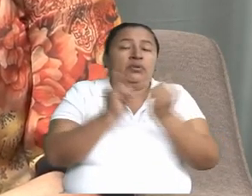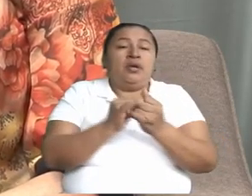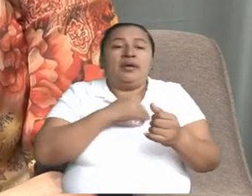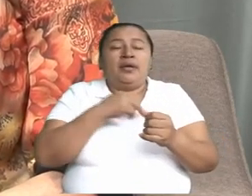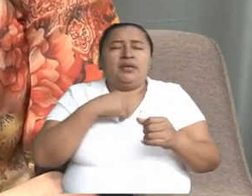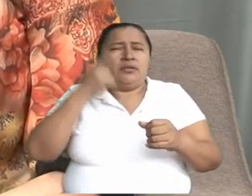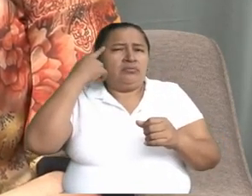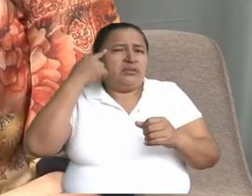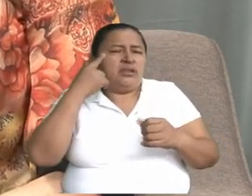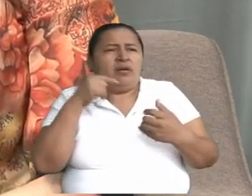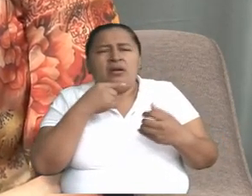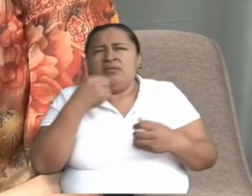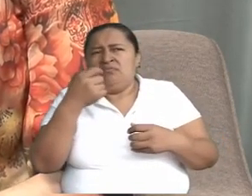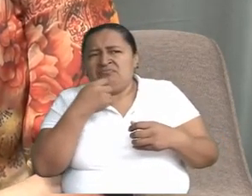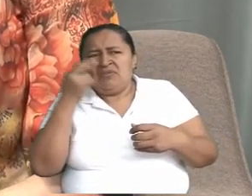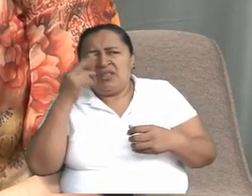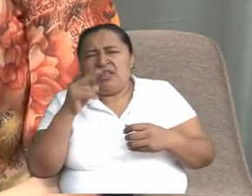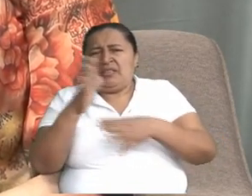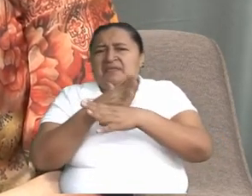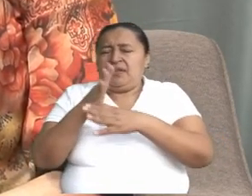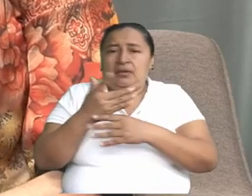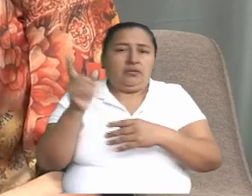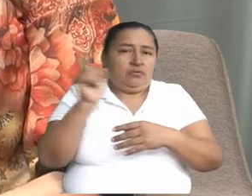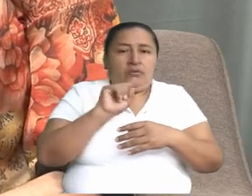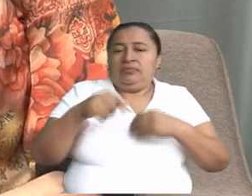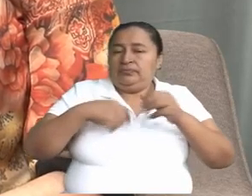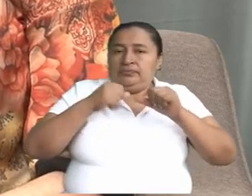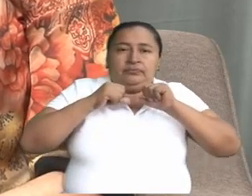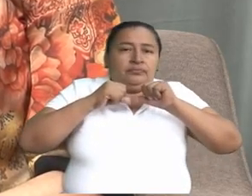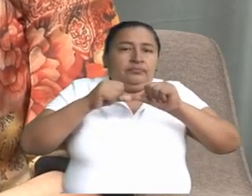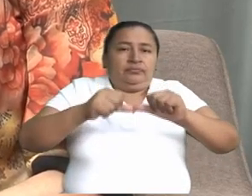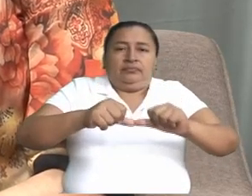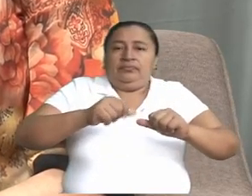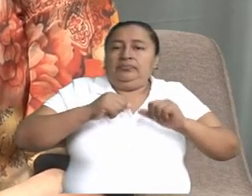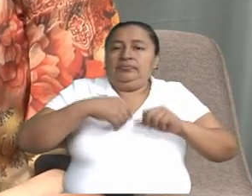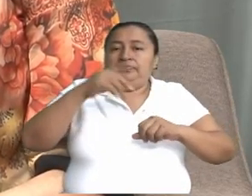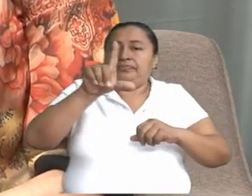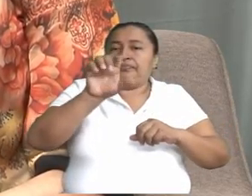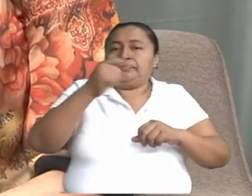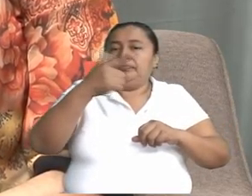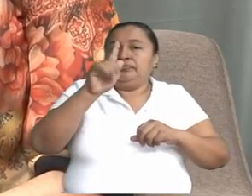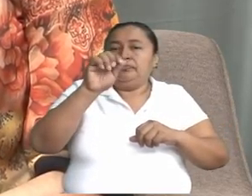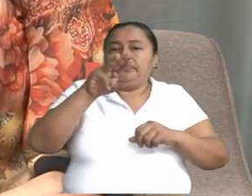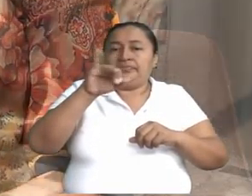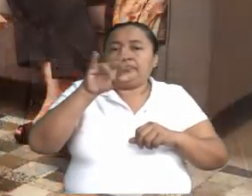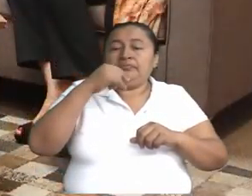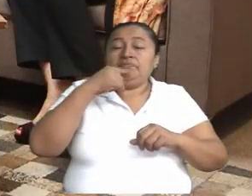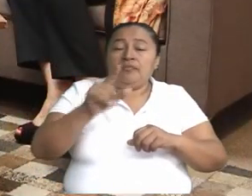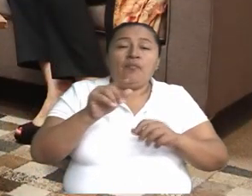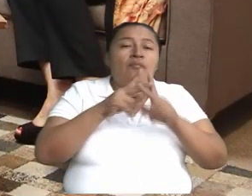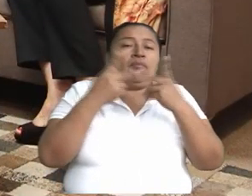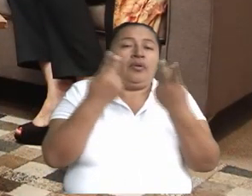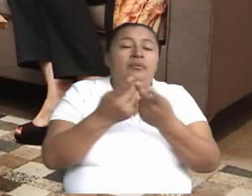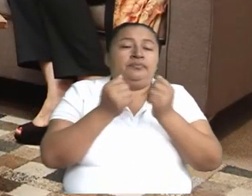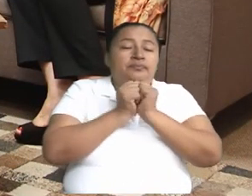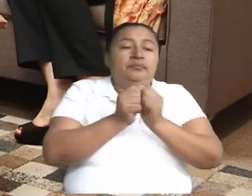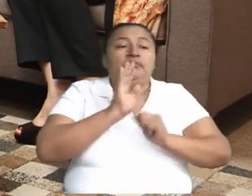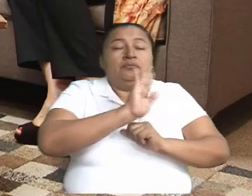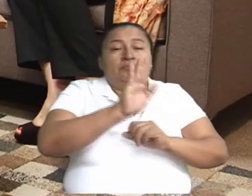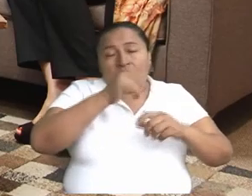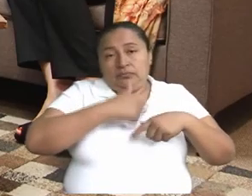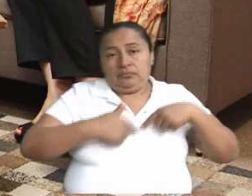una percepción equivocada. Y mantener esa legitimidad y que el pueblo acompañe a su